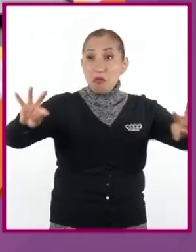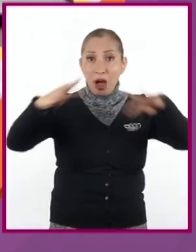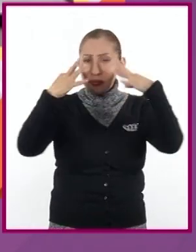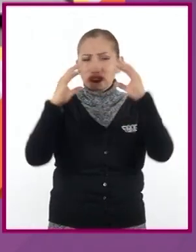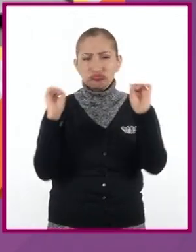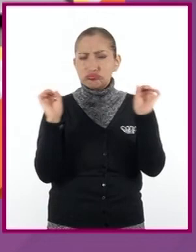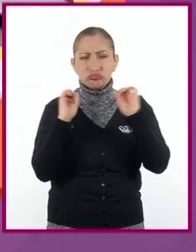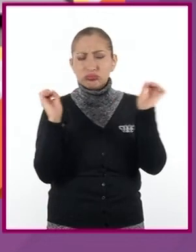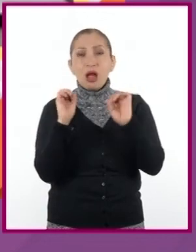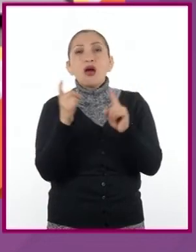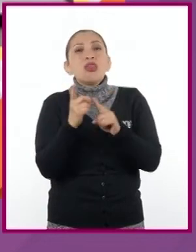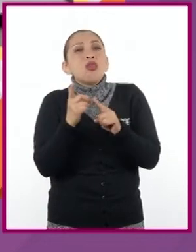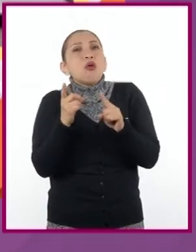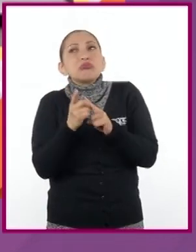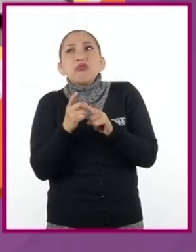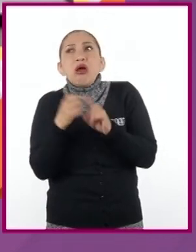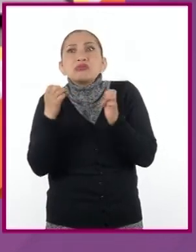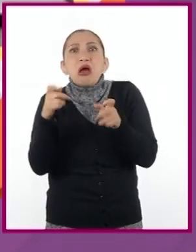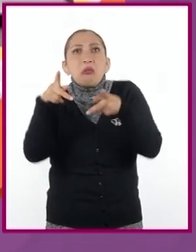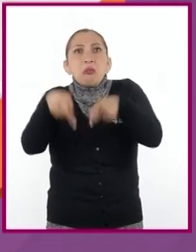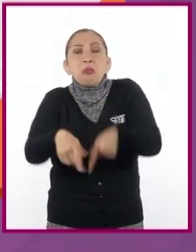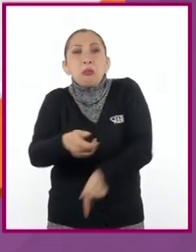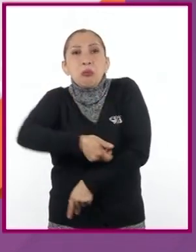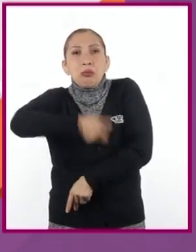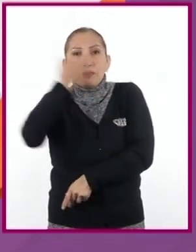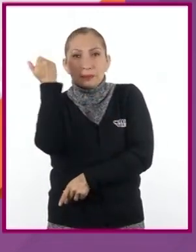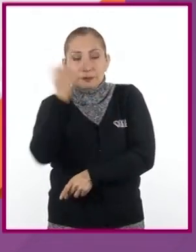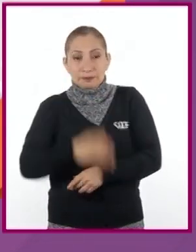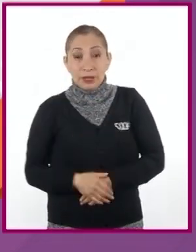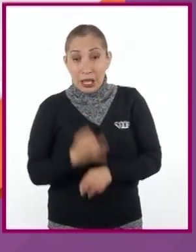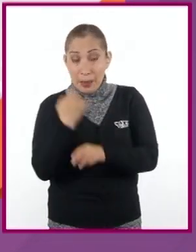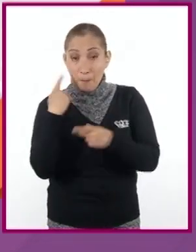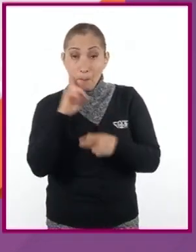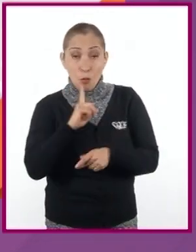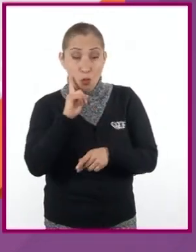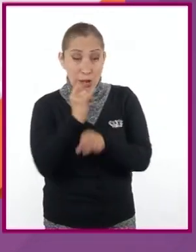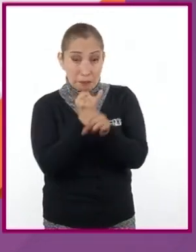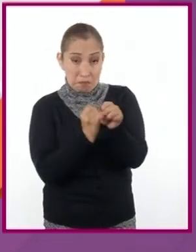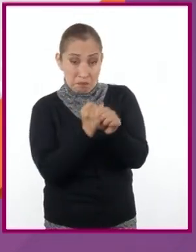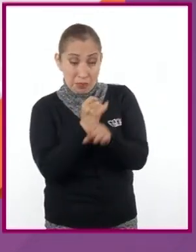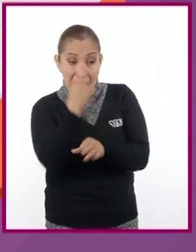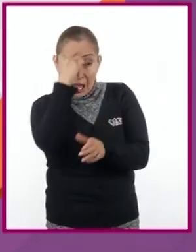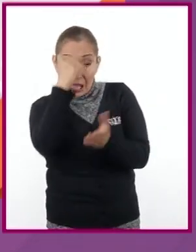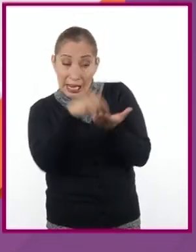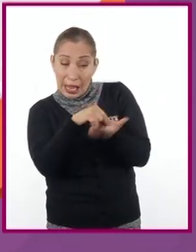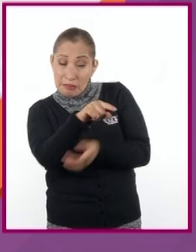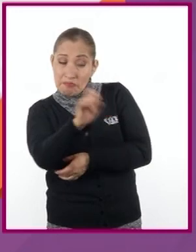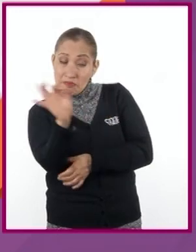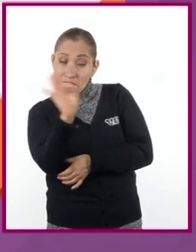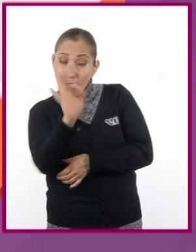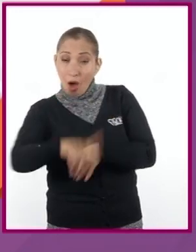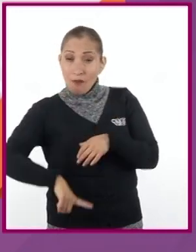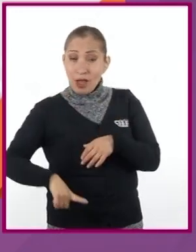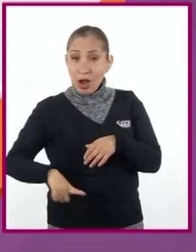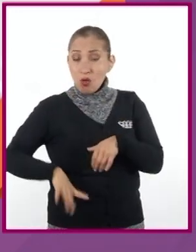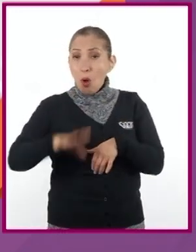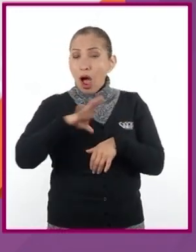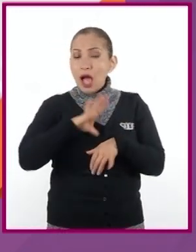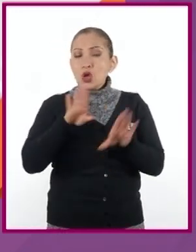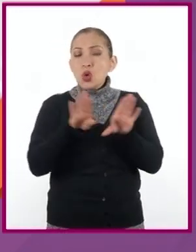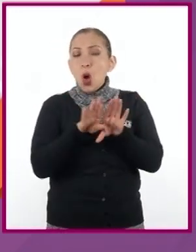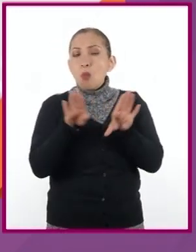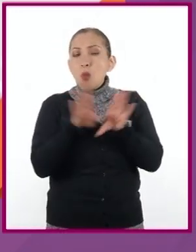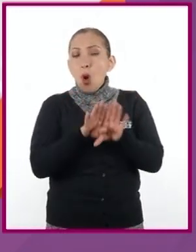se sabe dónde están enterrados. La investigadora supone que como gobierno había una especie